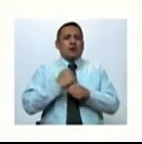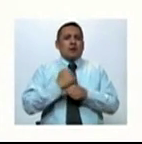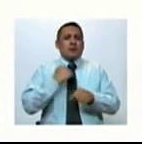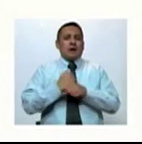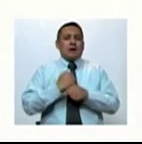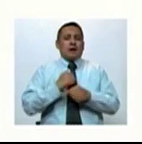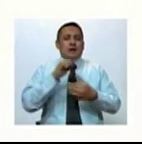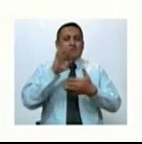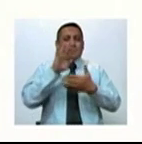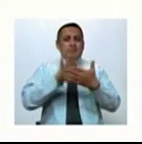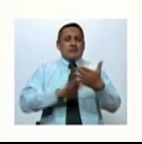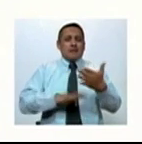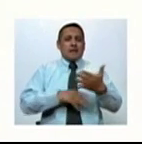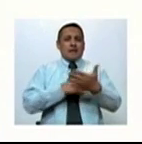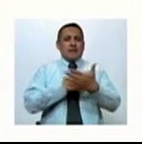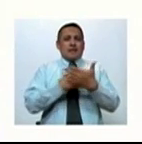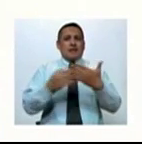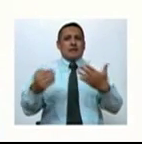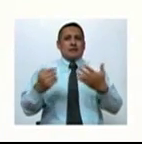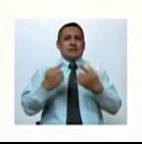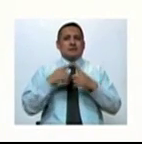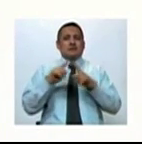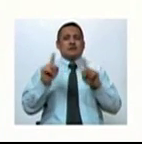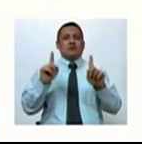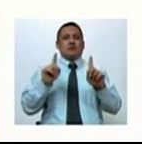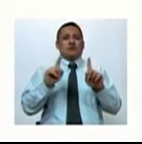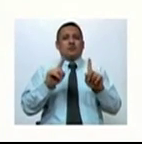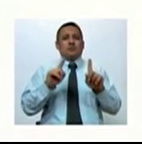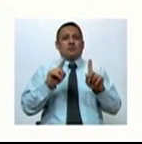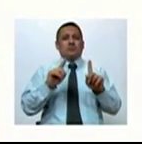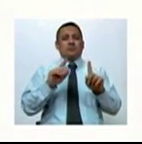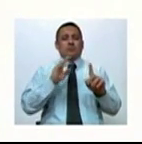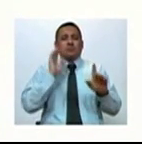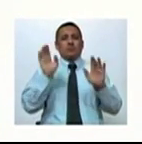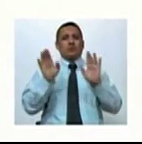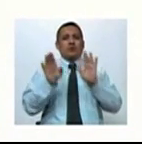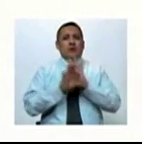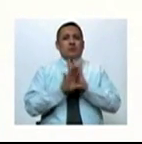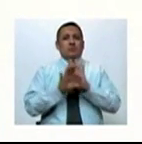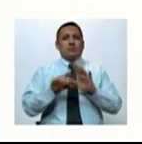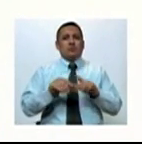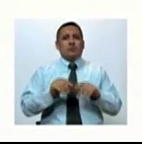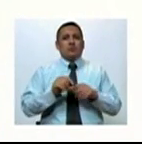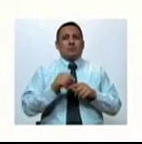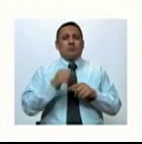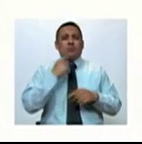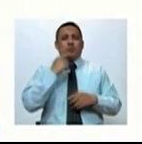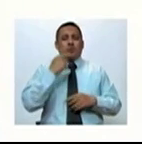trabajan en planillas, sino por